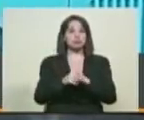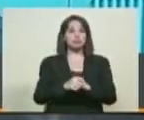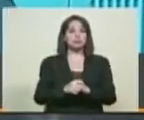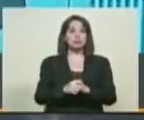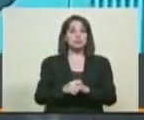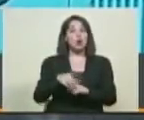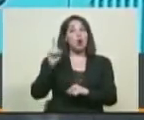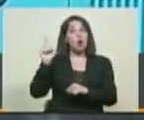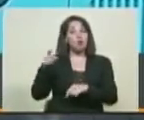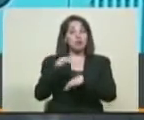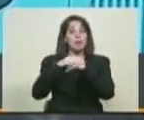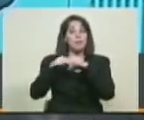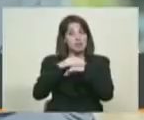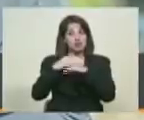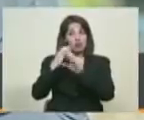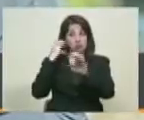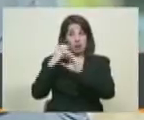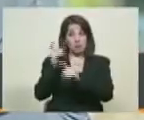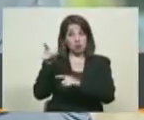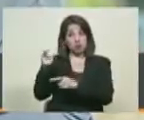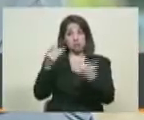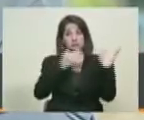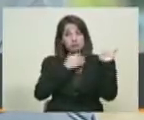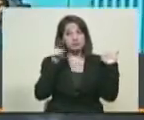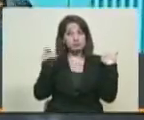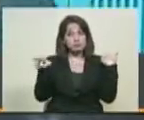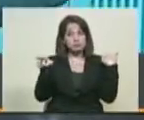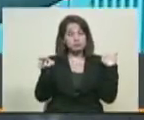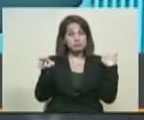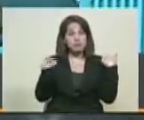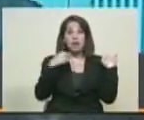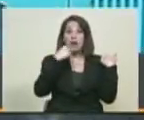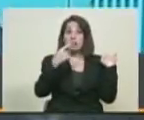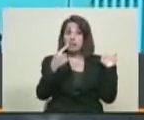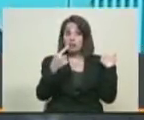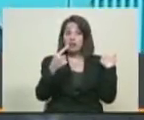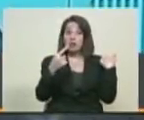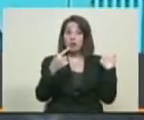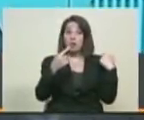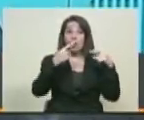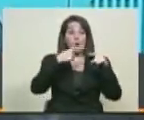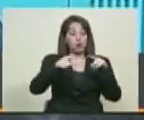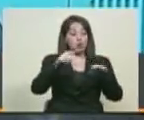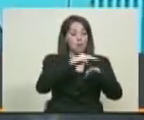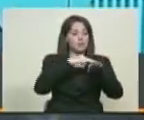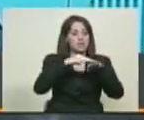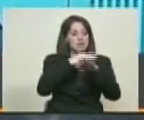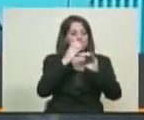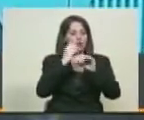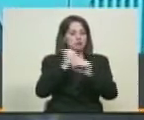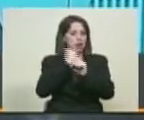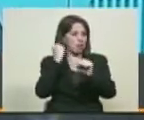Usted es ministro de Transporte. Te digo como le dije a Eduardo Piñate, ministro del Trabajo.